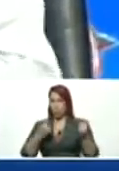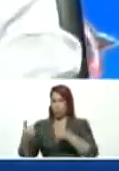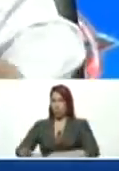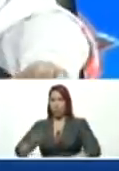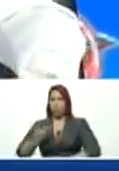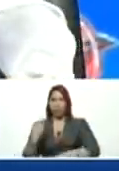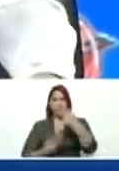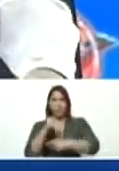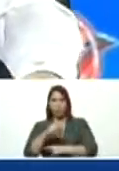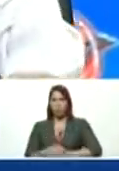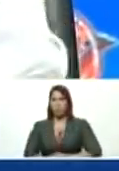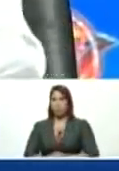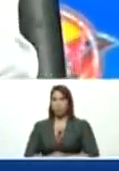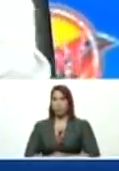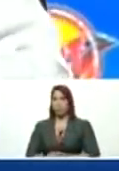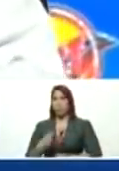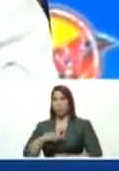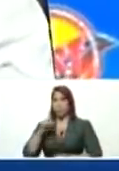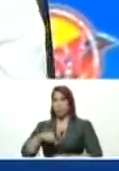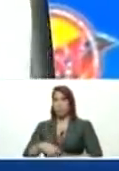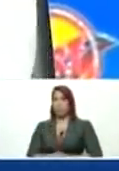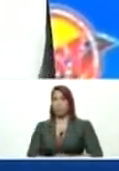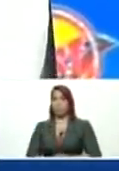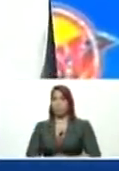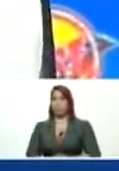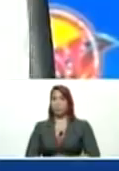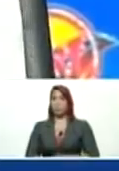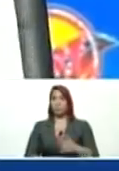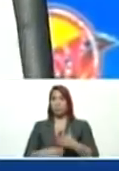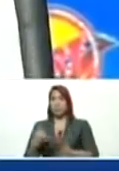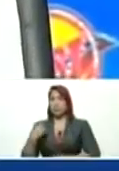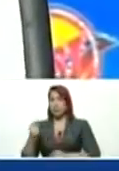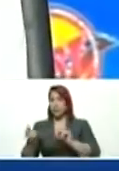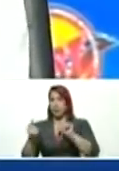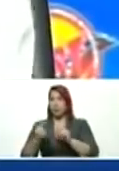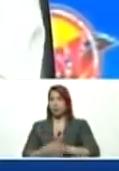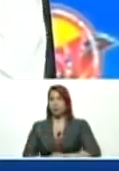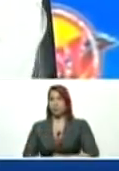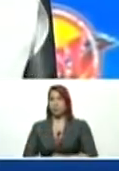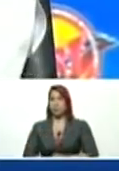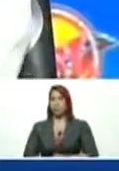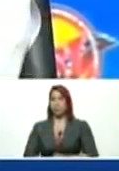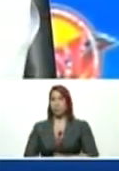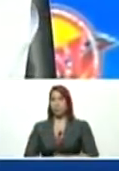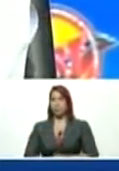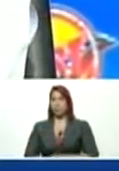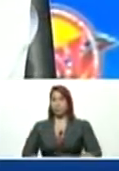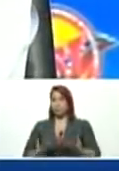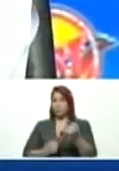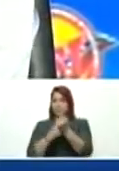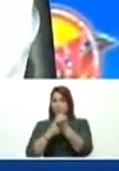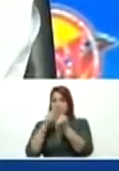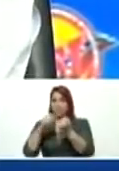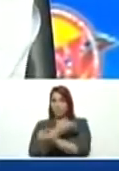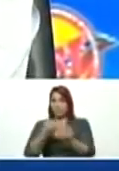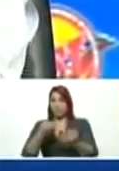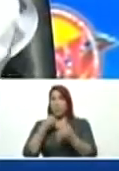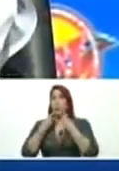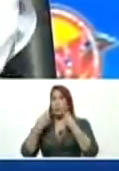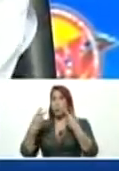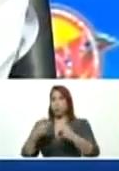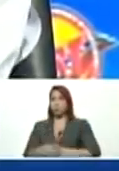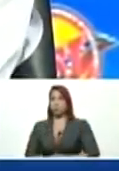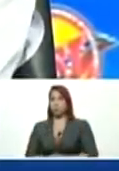para la revolución nosotros también presidente vamos a tener como debate y contribuyendo con ese extraordinario anuncio